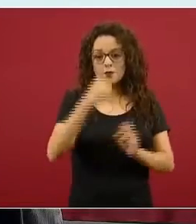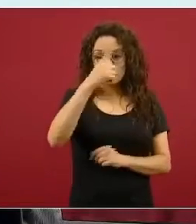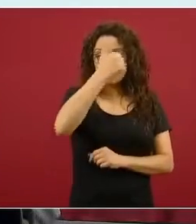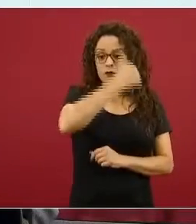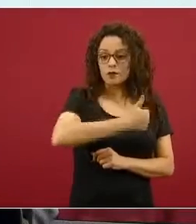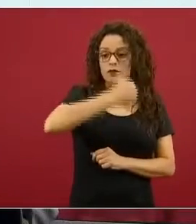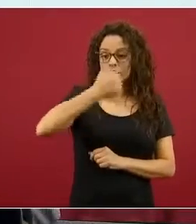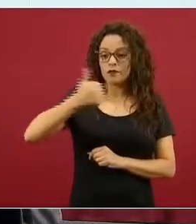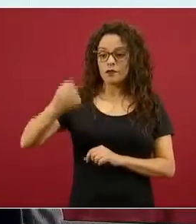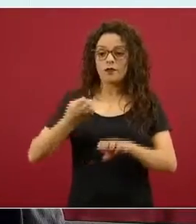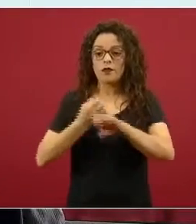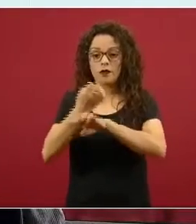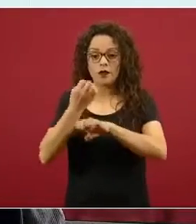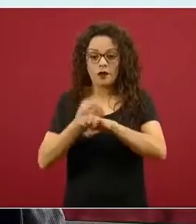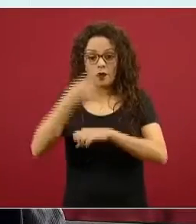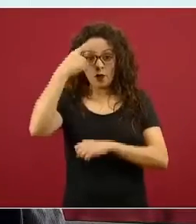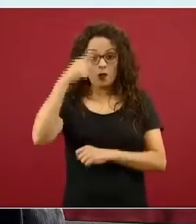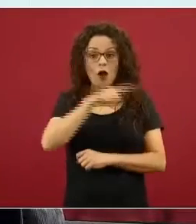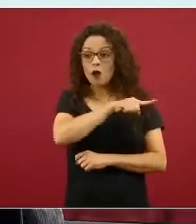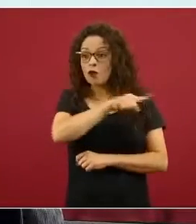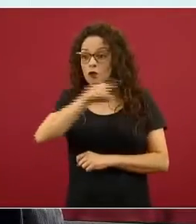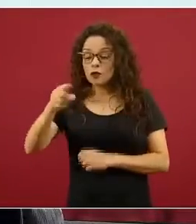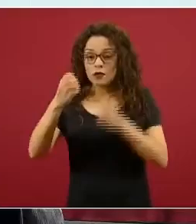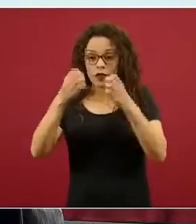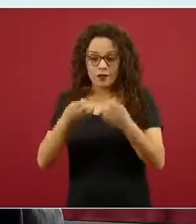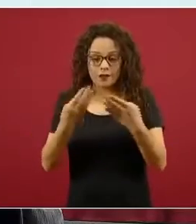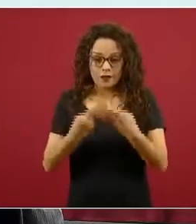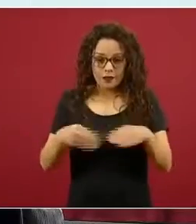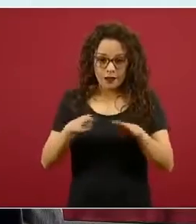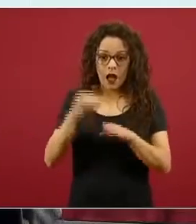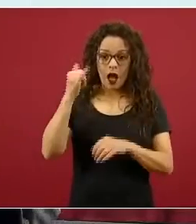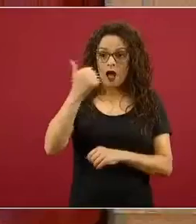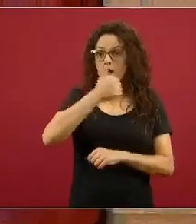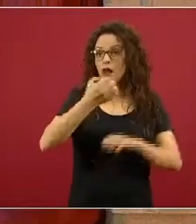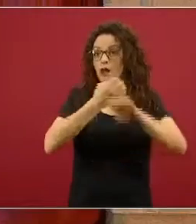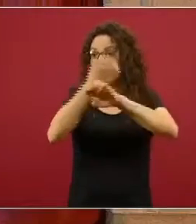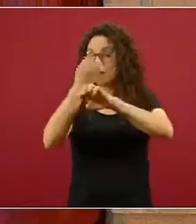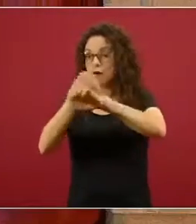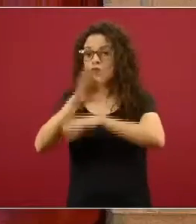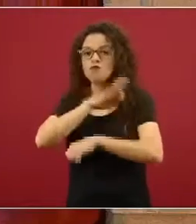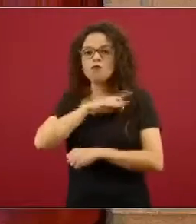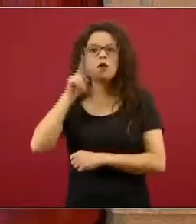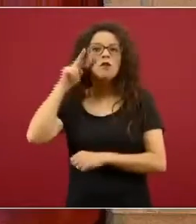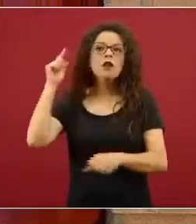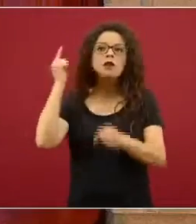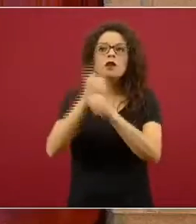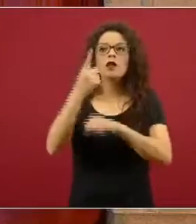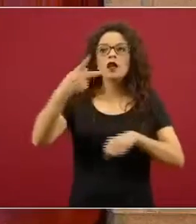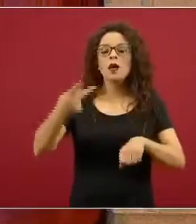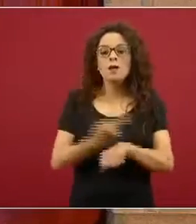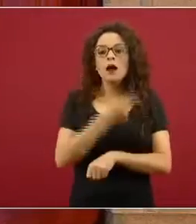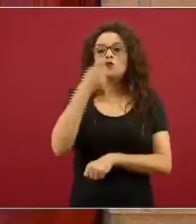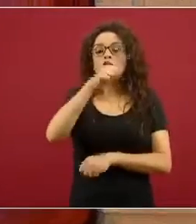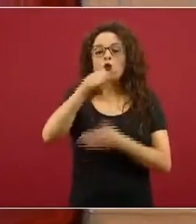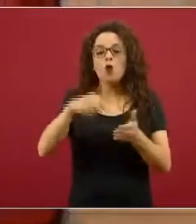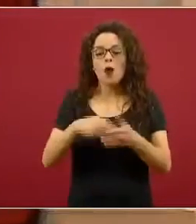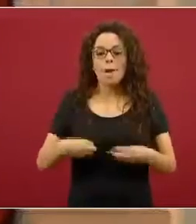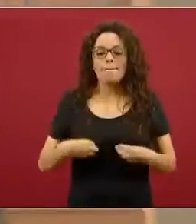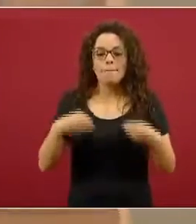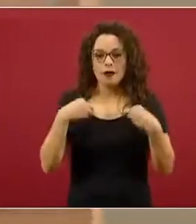también para que ustedes desde casa y desde las diferentes entidades del país puedan identificar lo que está sucediendo en su